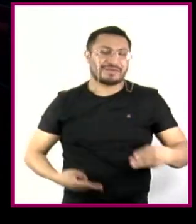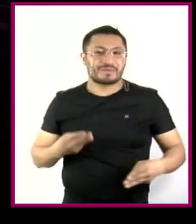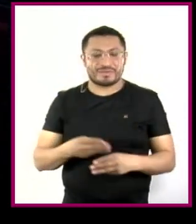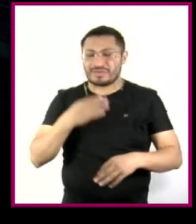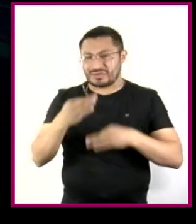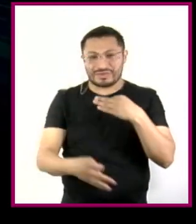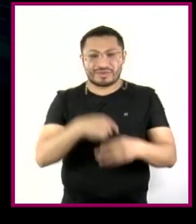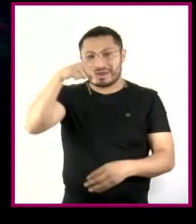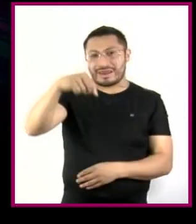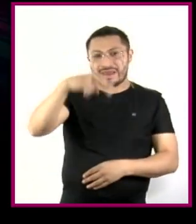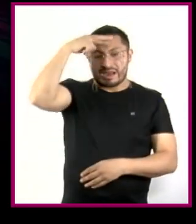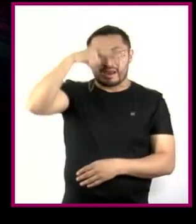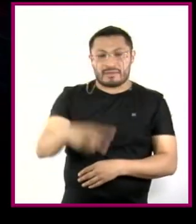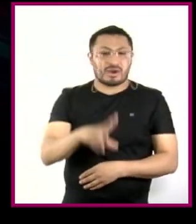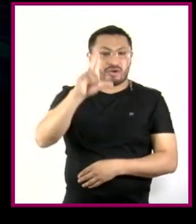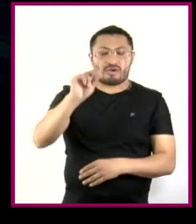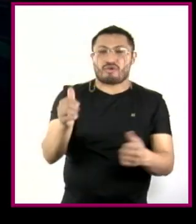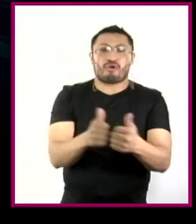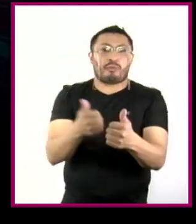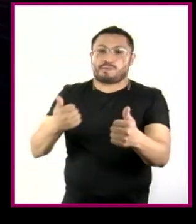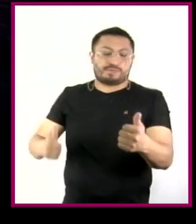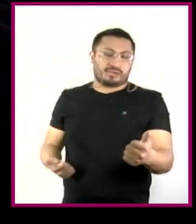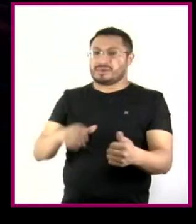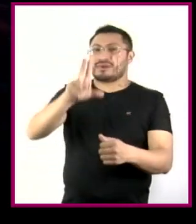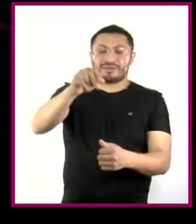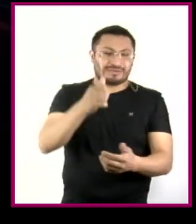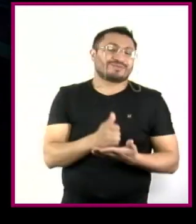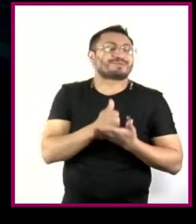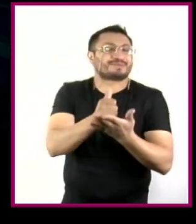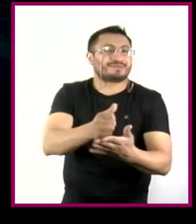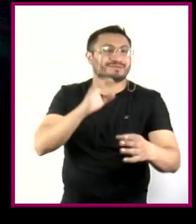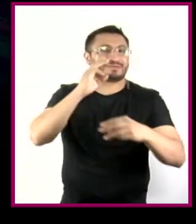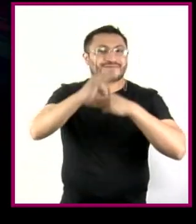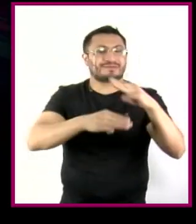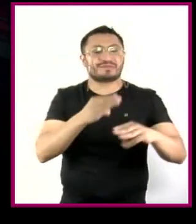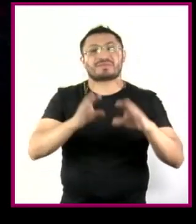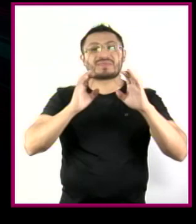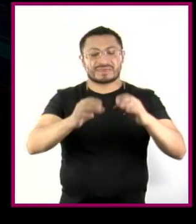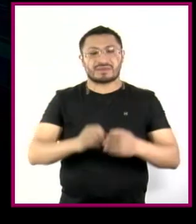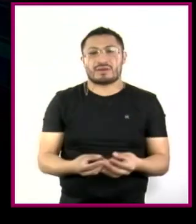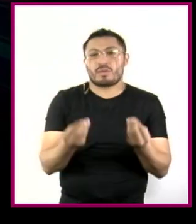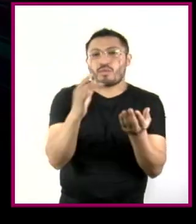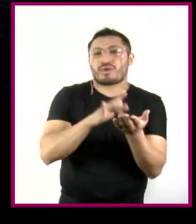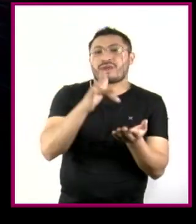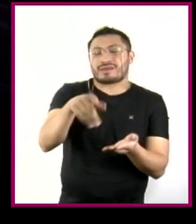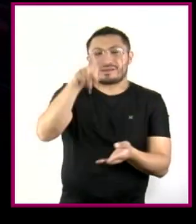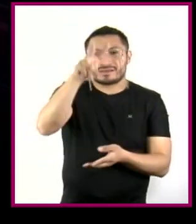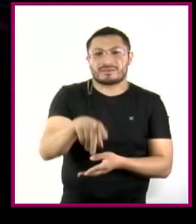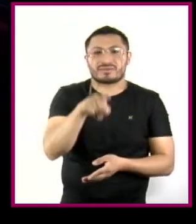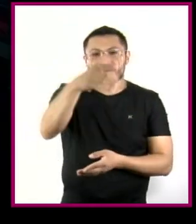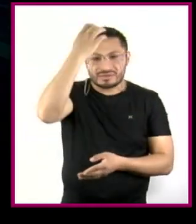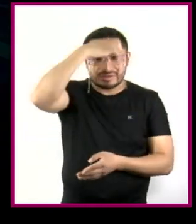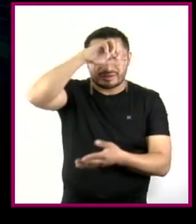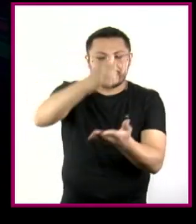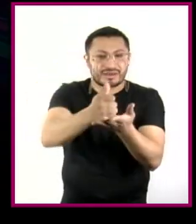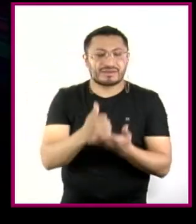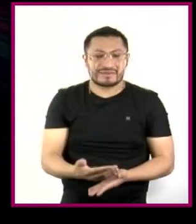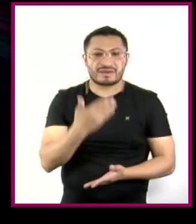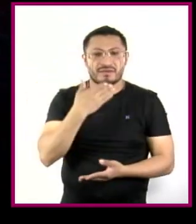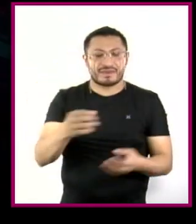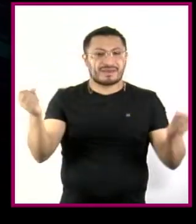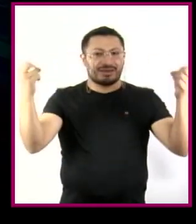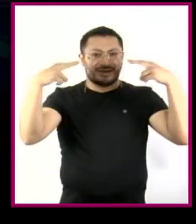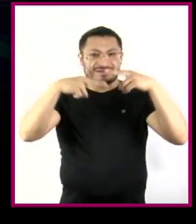en México no nos vamos a quedar atrás. Muchas gracias, de verdad que nos ayudó mucho su experiencia. ¡Hasta